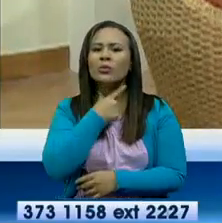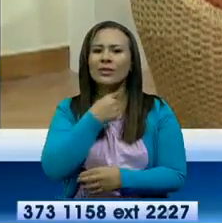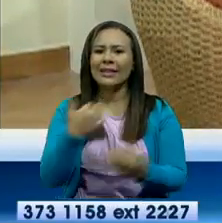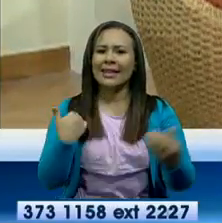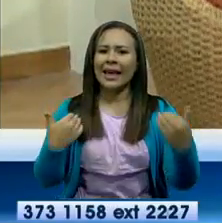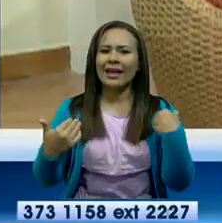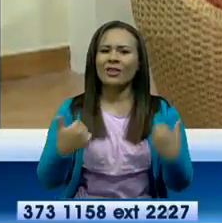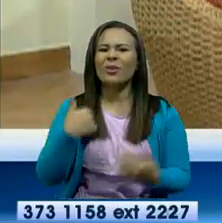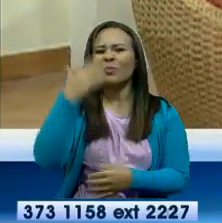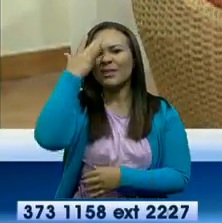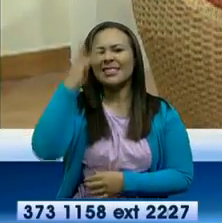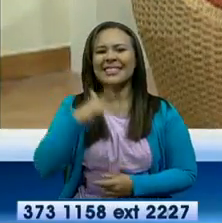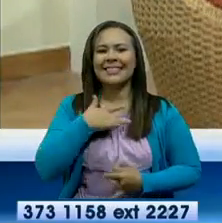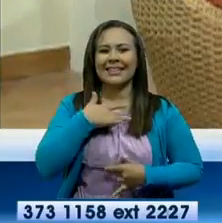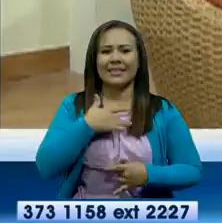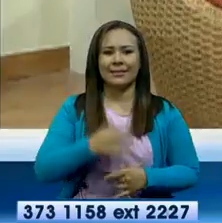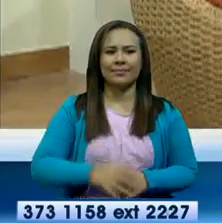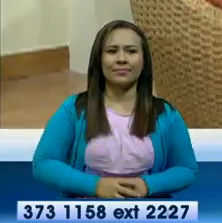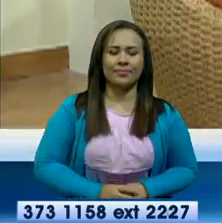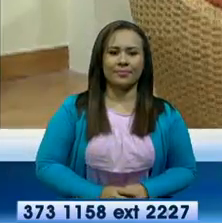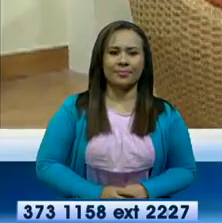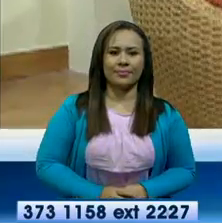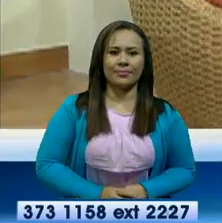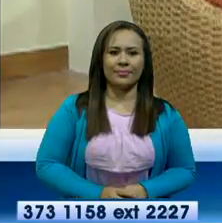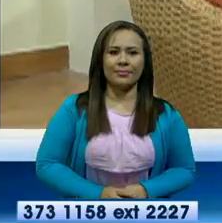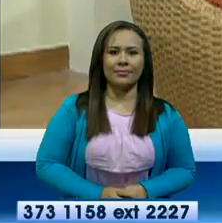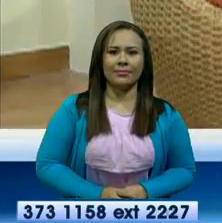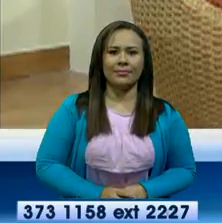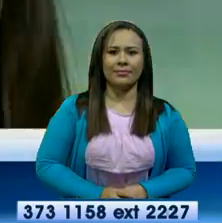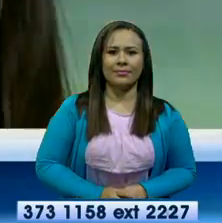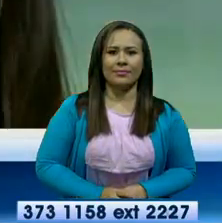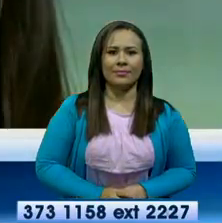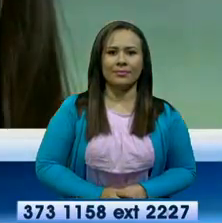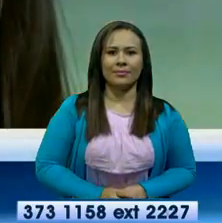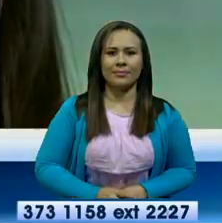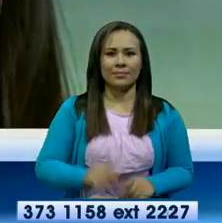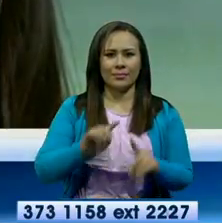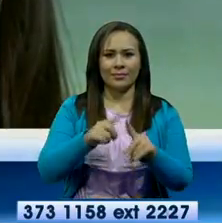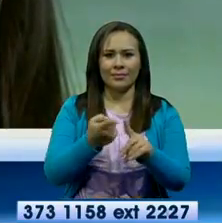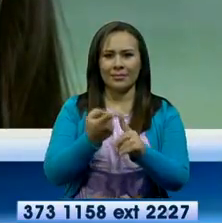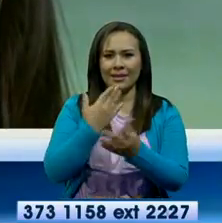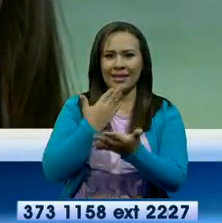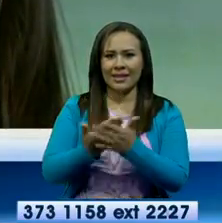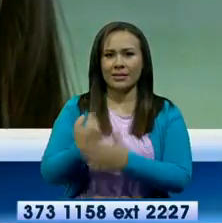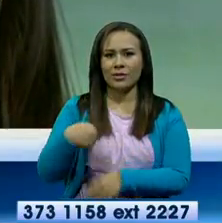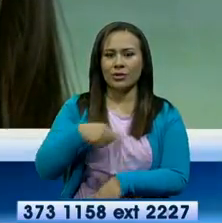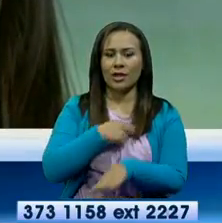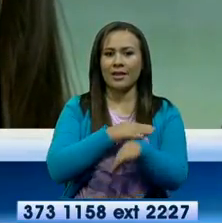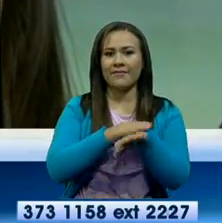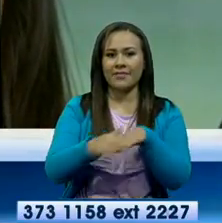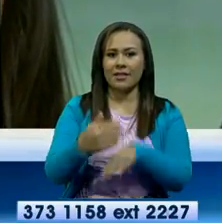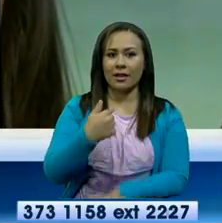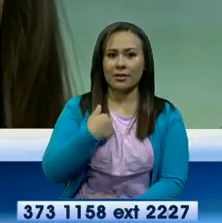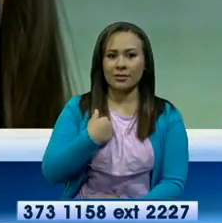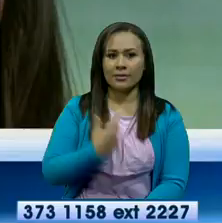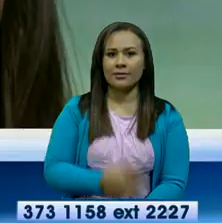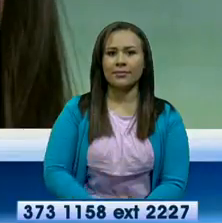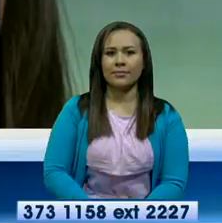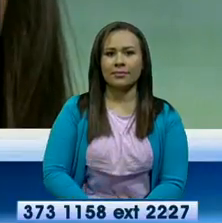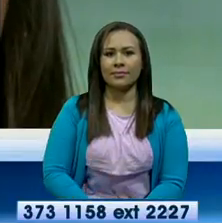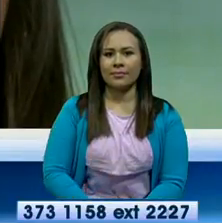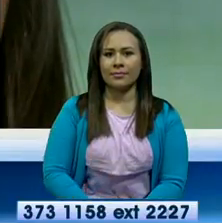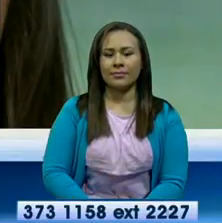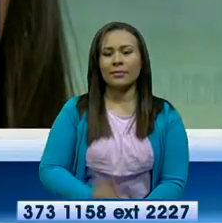teatro que te inspiró a estar aquí en primer lugar gracias por invitarnos y bueno